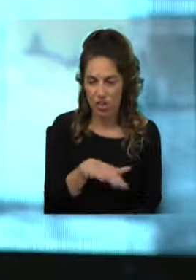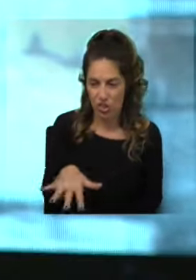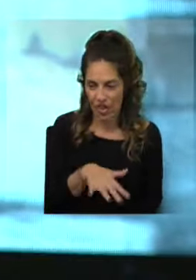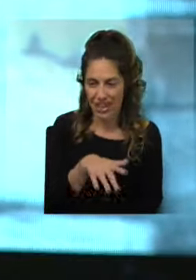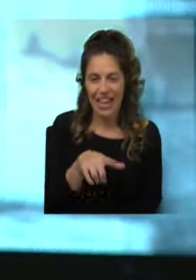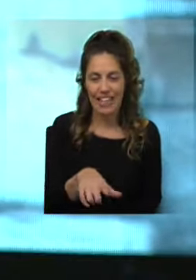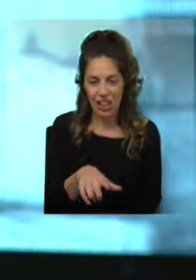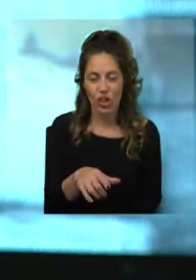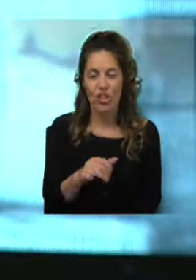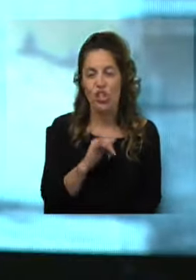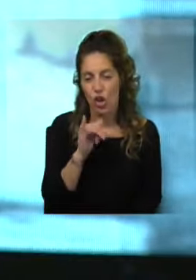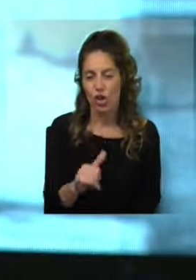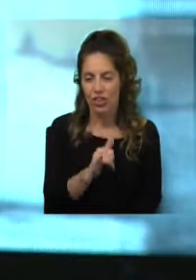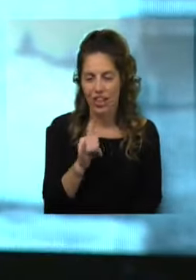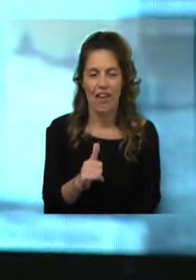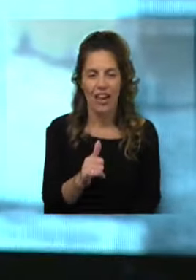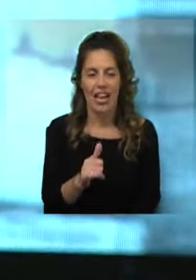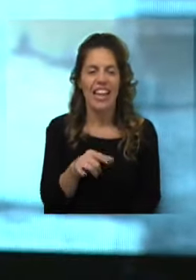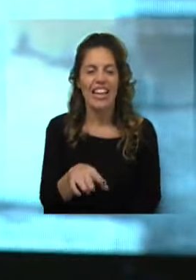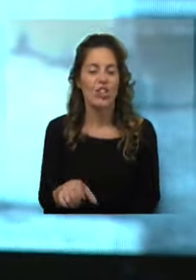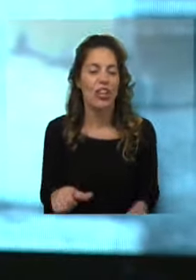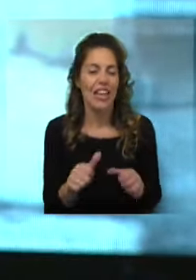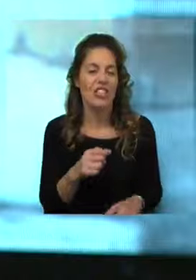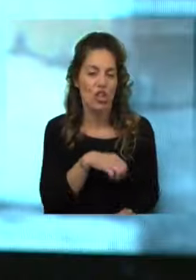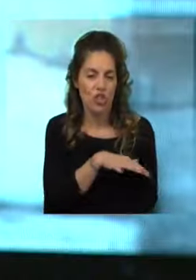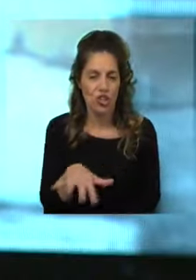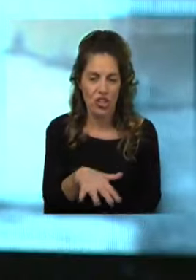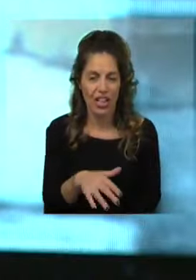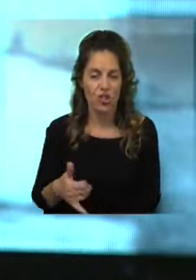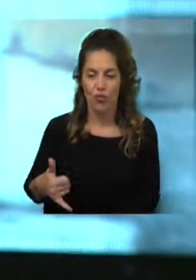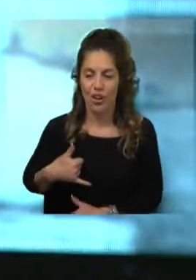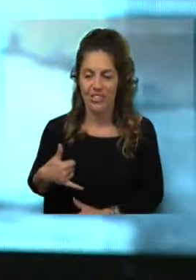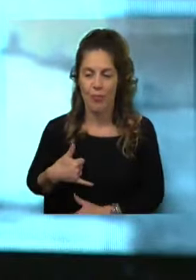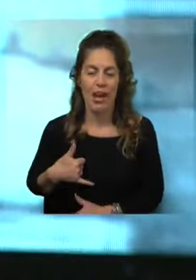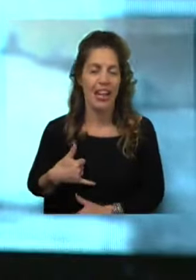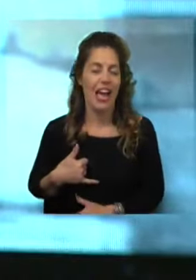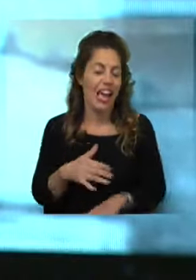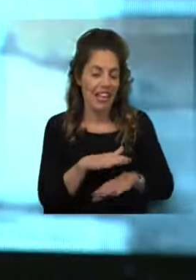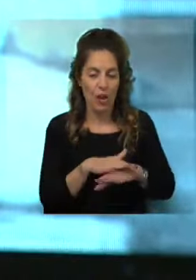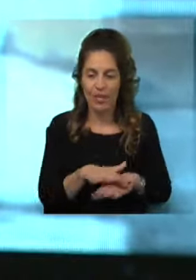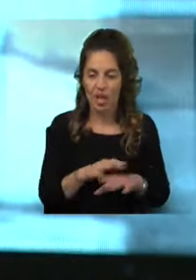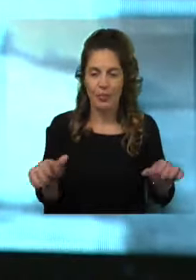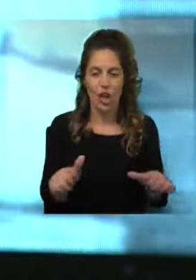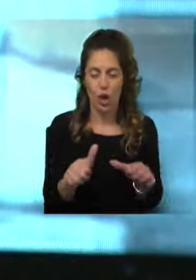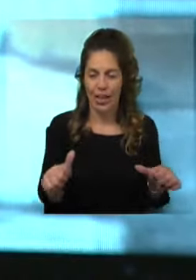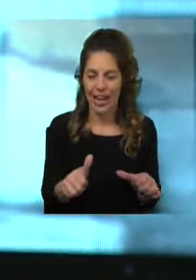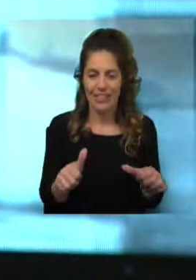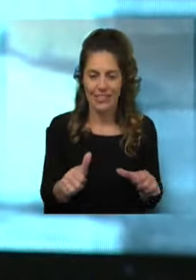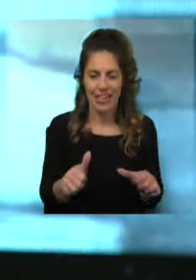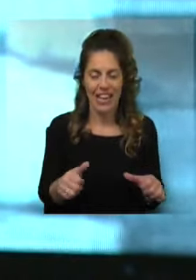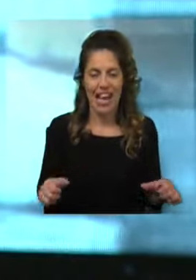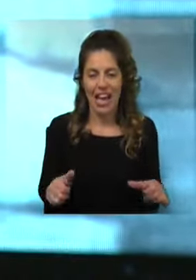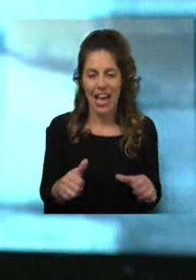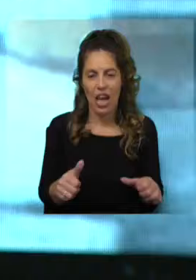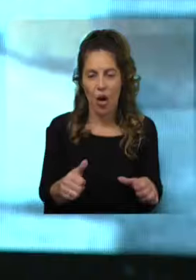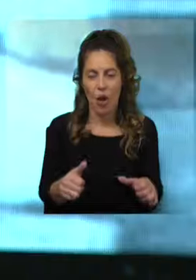esto que yo hoy te nombraba que me decías bueno qué es esto de la acción social son fuerzas armadas que en realidad básicamente lo que están haciendo son